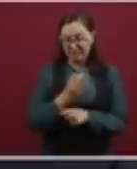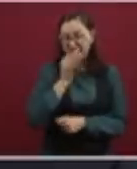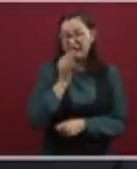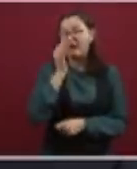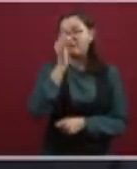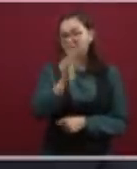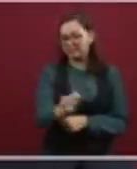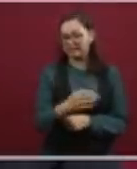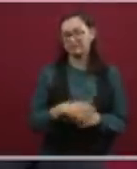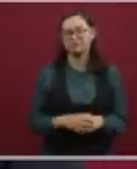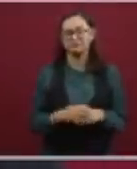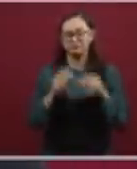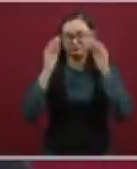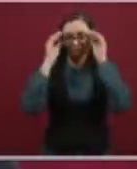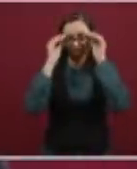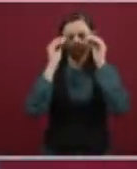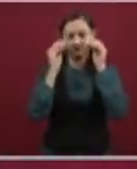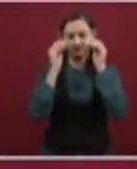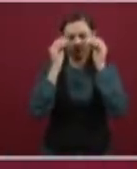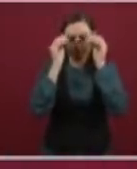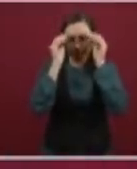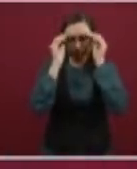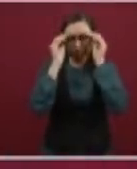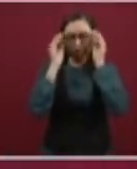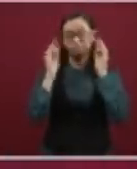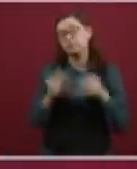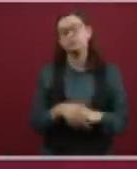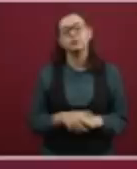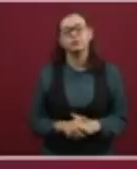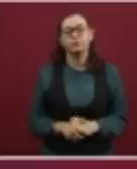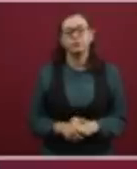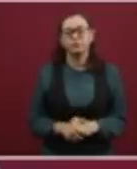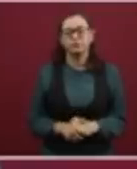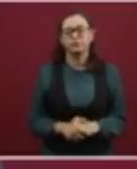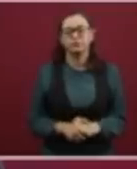que fui el primero,